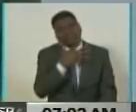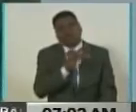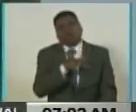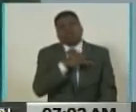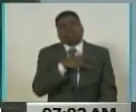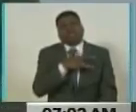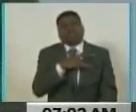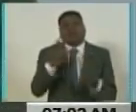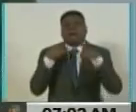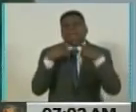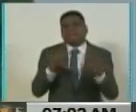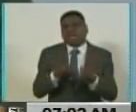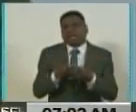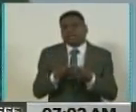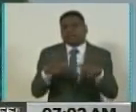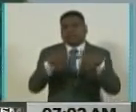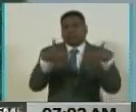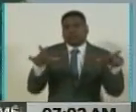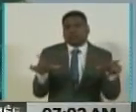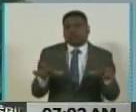perder espacio,